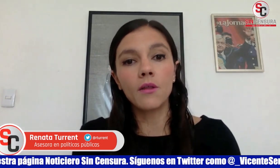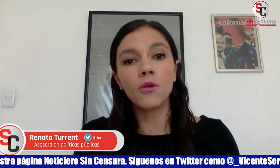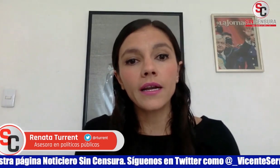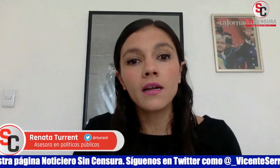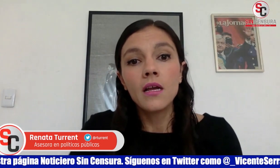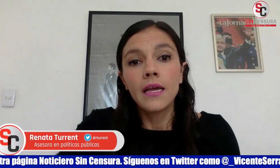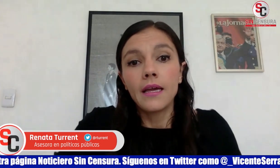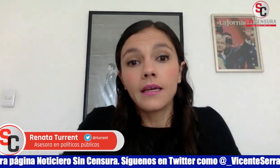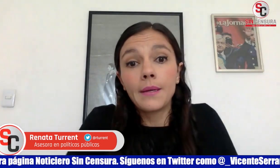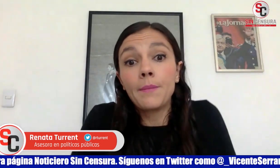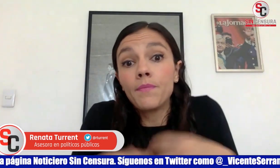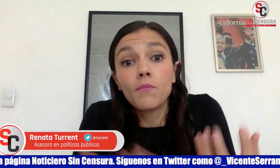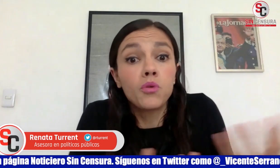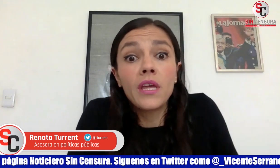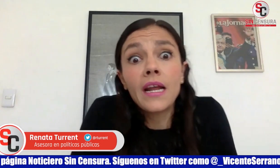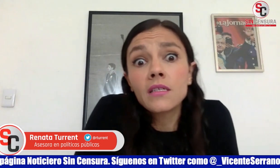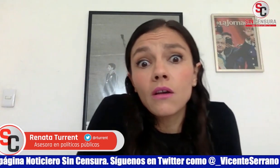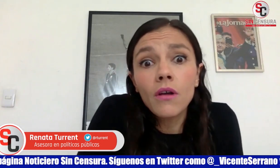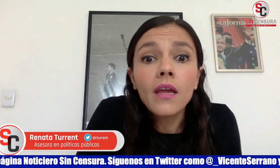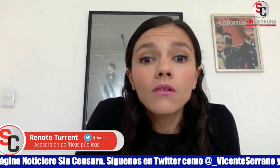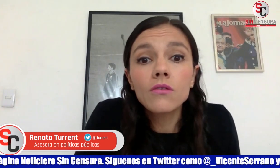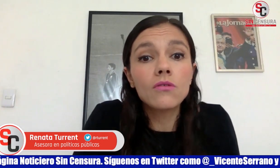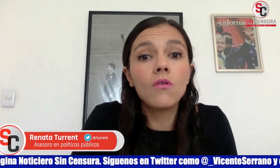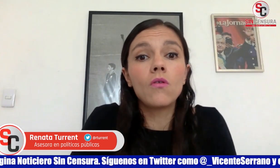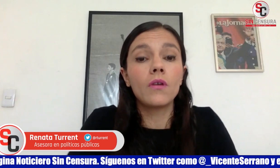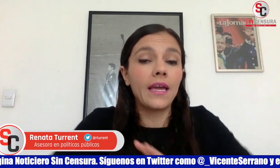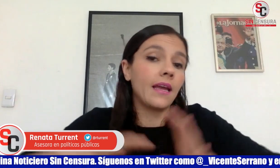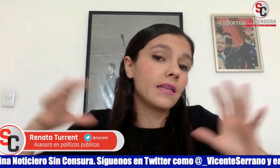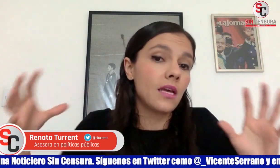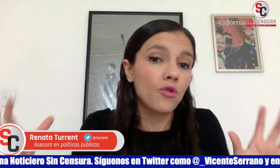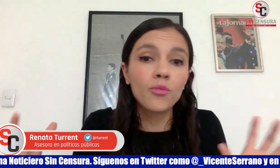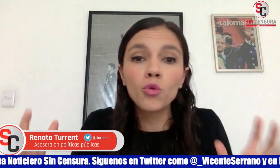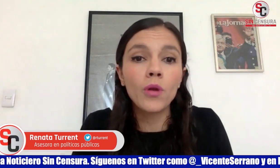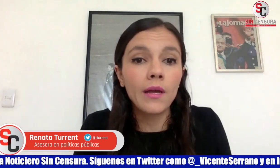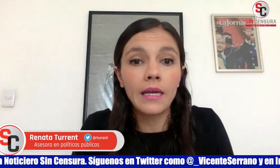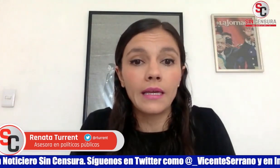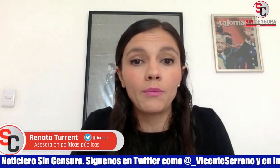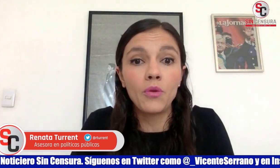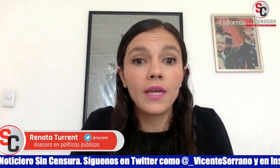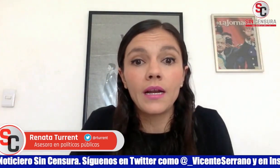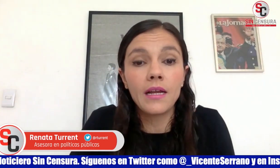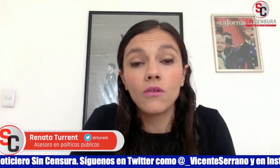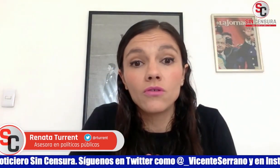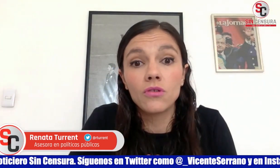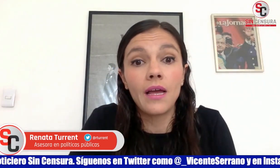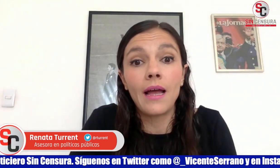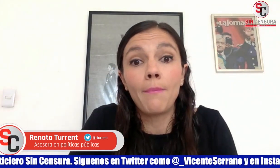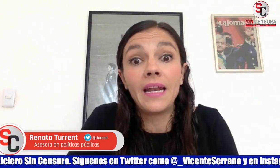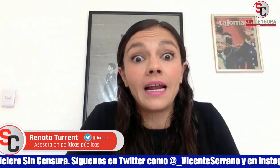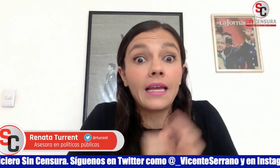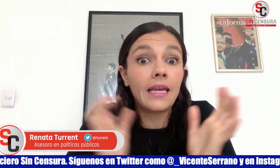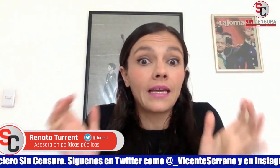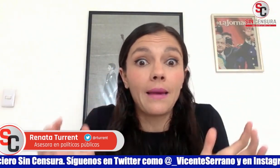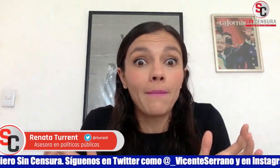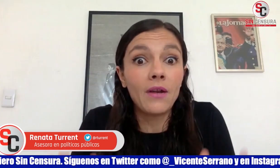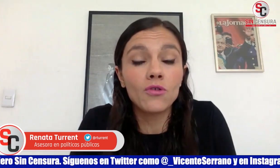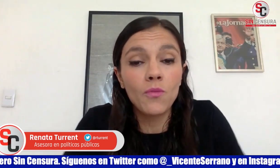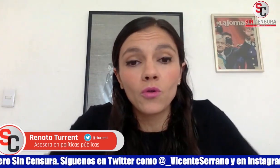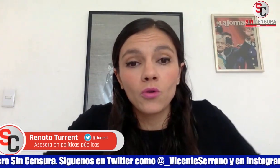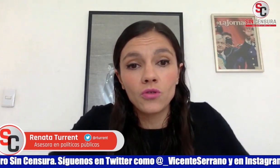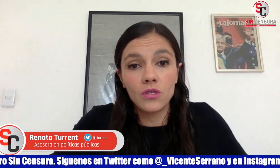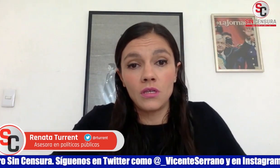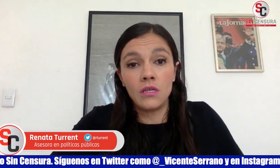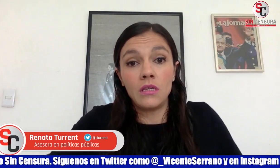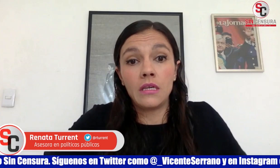sería Ricardo Monreal, pudiera irse con ellos, o que en esa ruptura pudieran ellos apelar a que haya